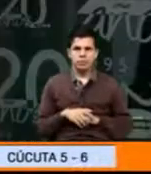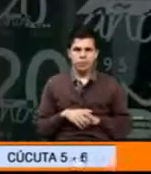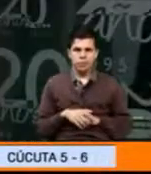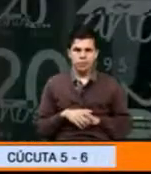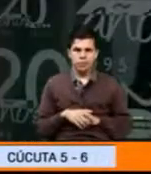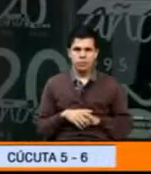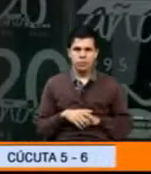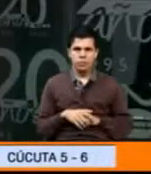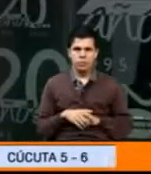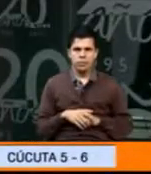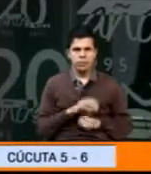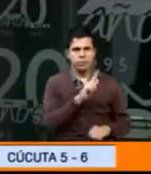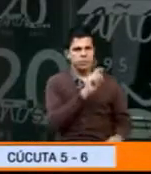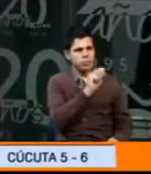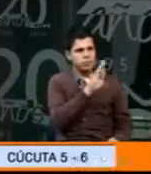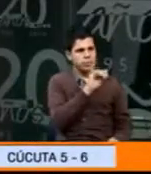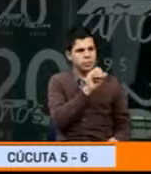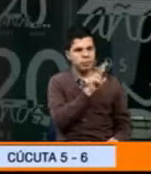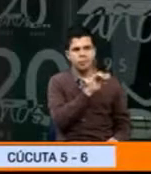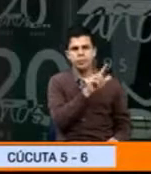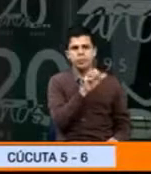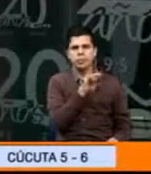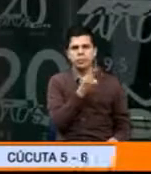entrar más en el detalle. Fabio Villamizar, director de Parques